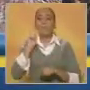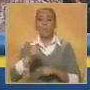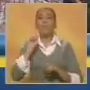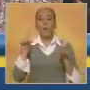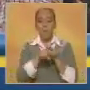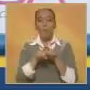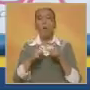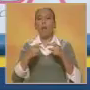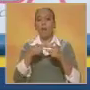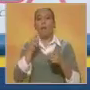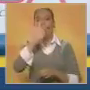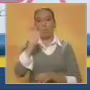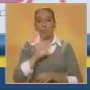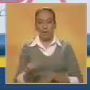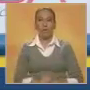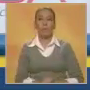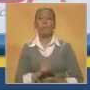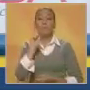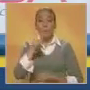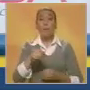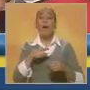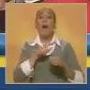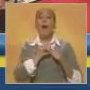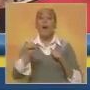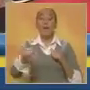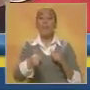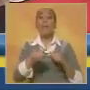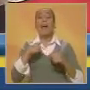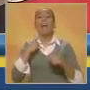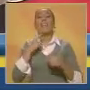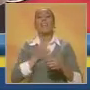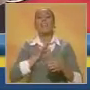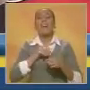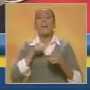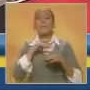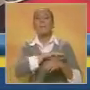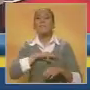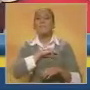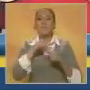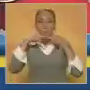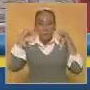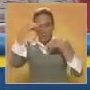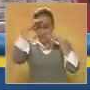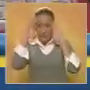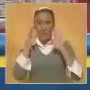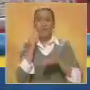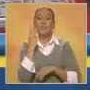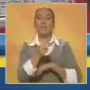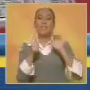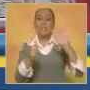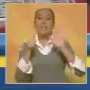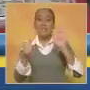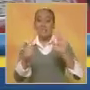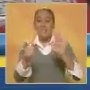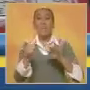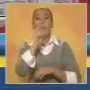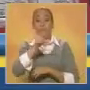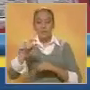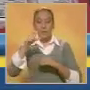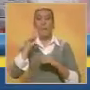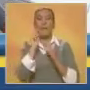cuarta jornada de la Misión Sonrisa, a través de la cual atendieron a un total de 267 personas e instalaron 503